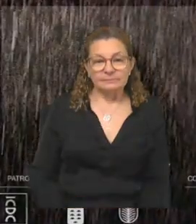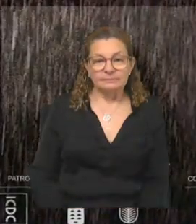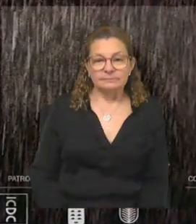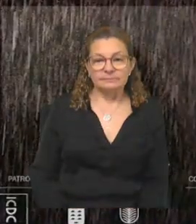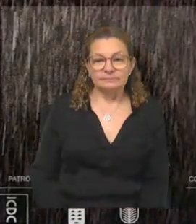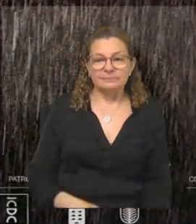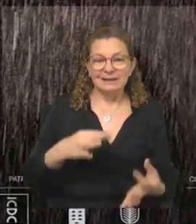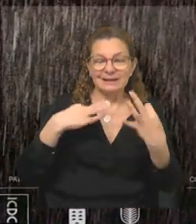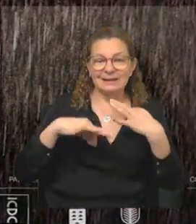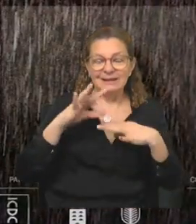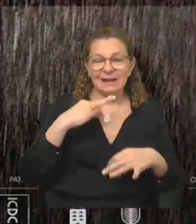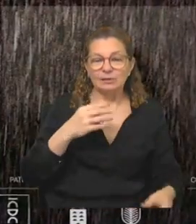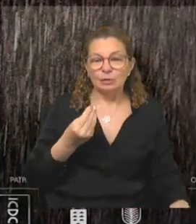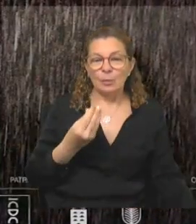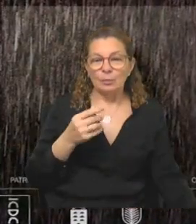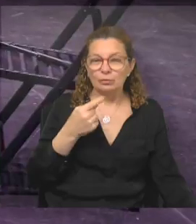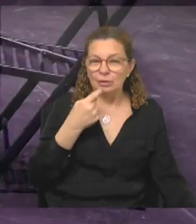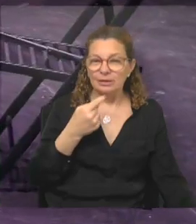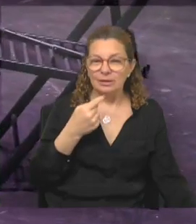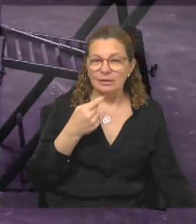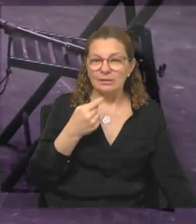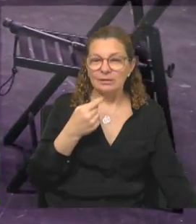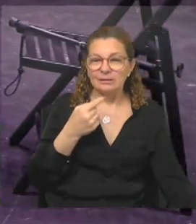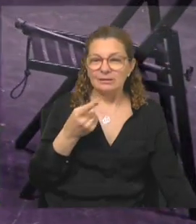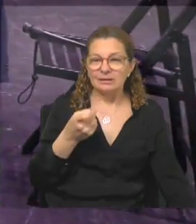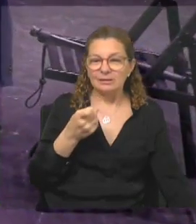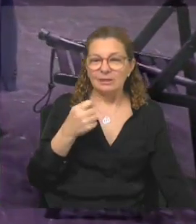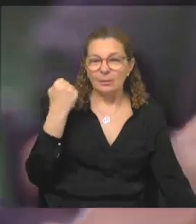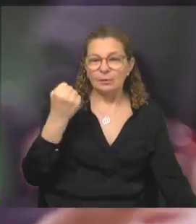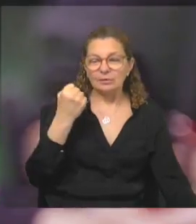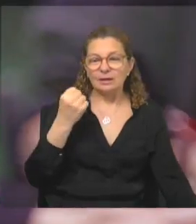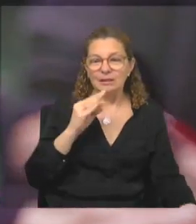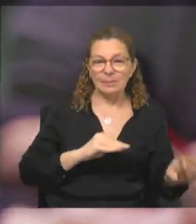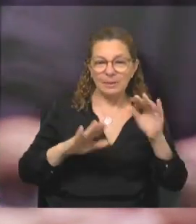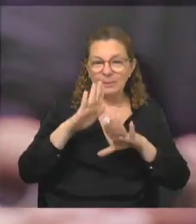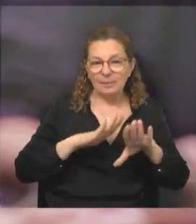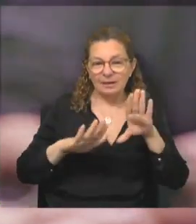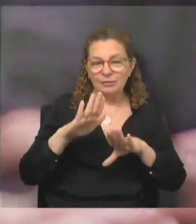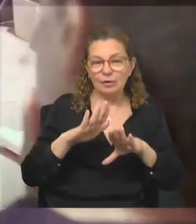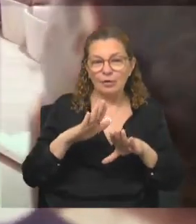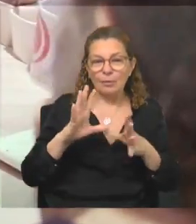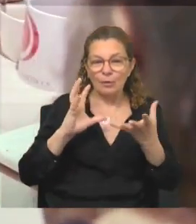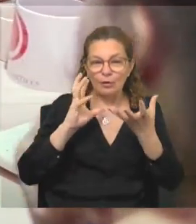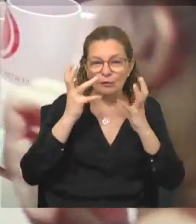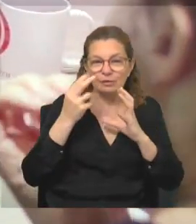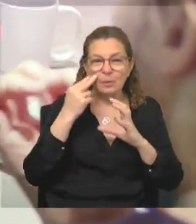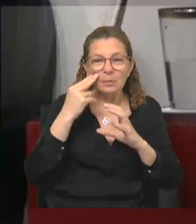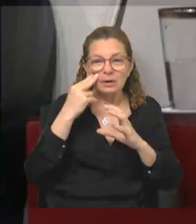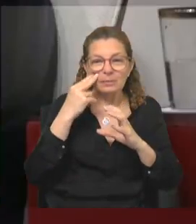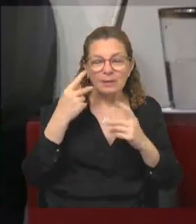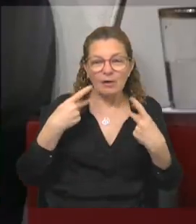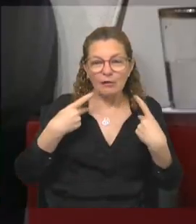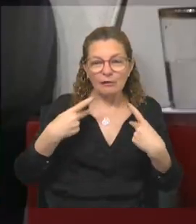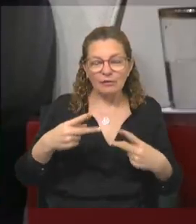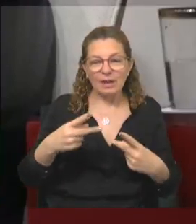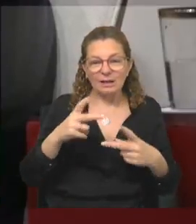obra viene precedida de muy buenas críticas requirió de una importante preparación previa sobre conflictos entre ellos un viaje con